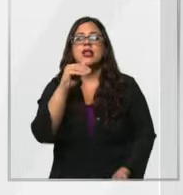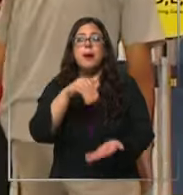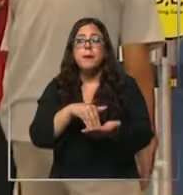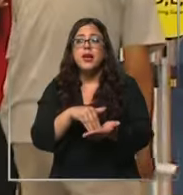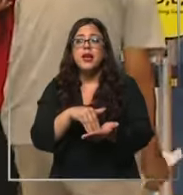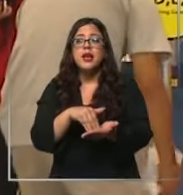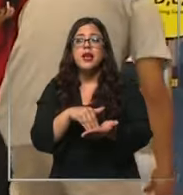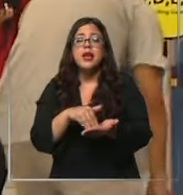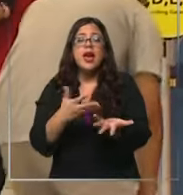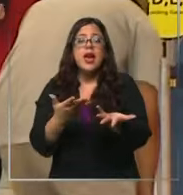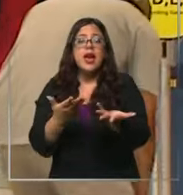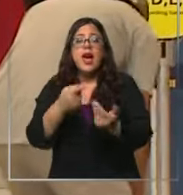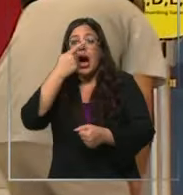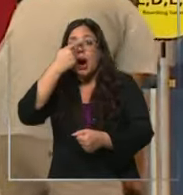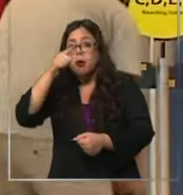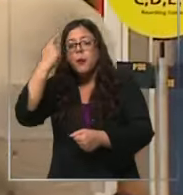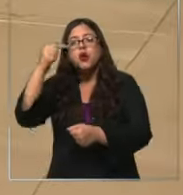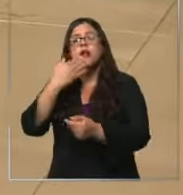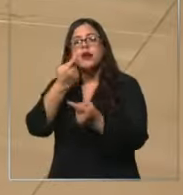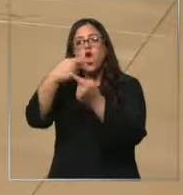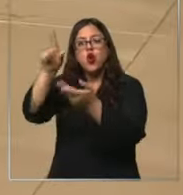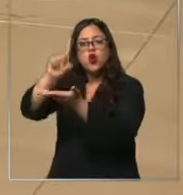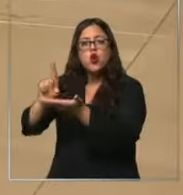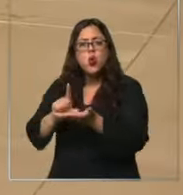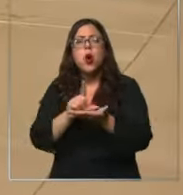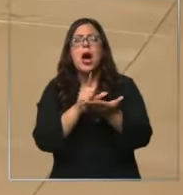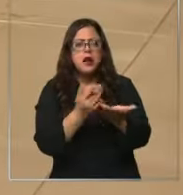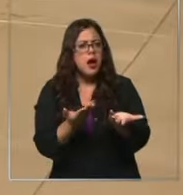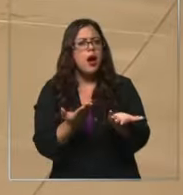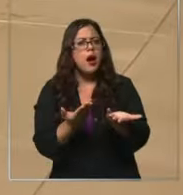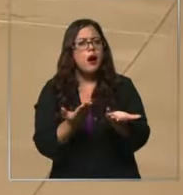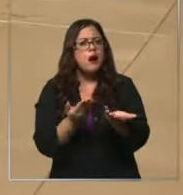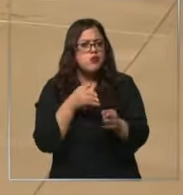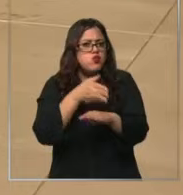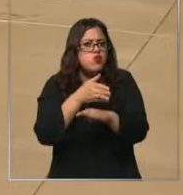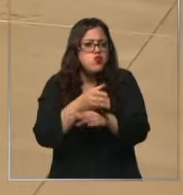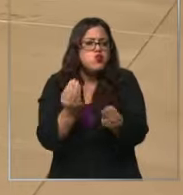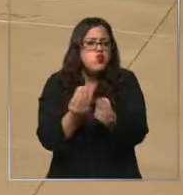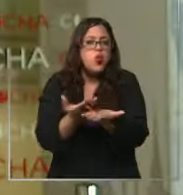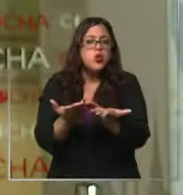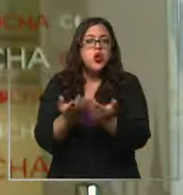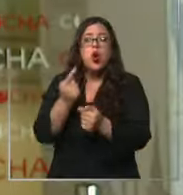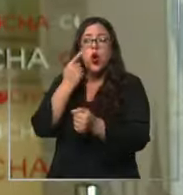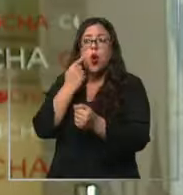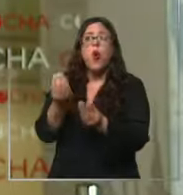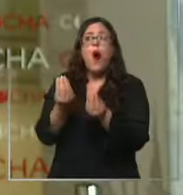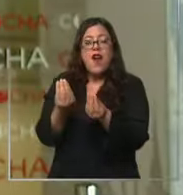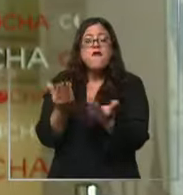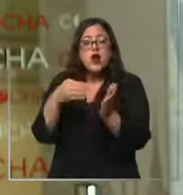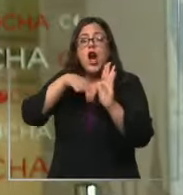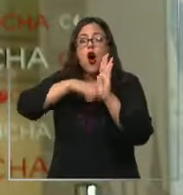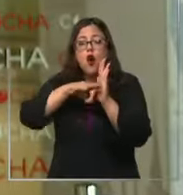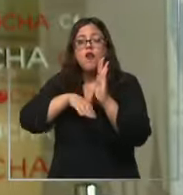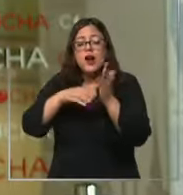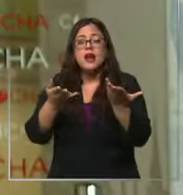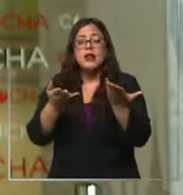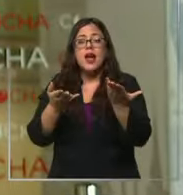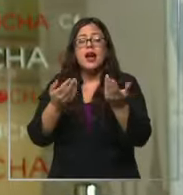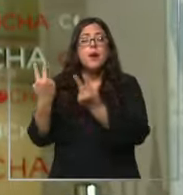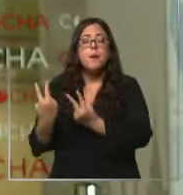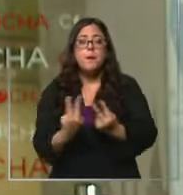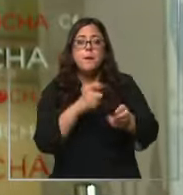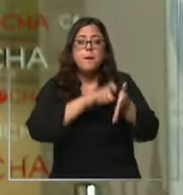Varas. Pero también hay otras ciudades bastante requeridas. Aunque no se crea, todavía quedan buenas ofertas a paquetes para viajar